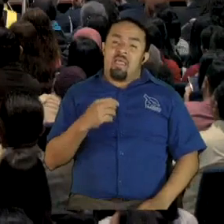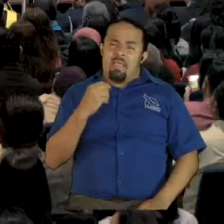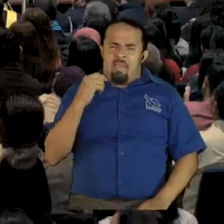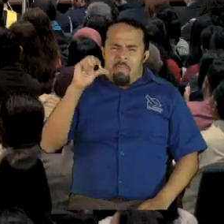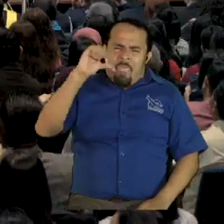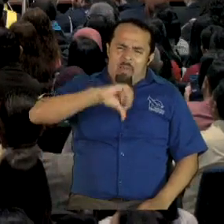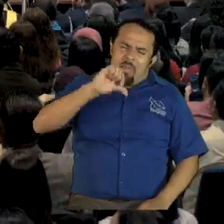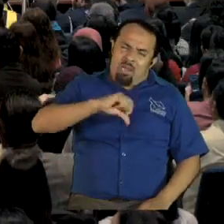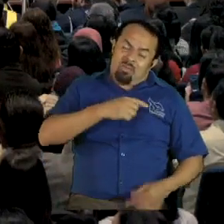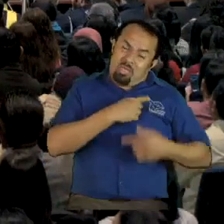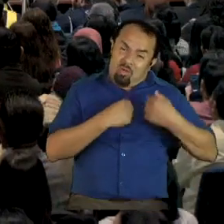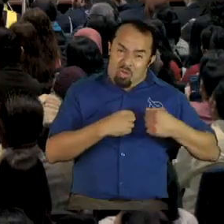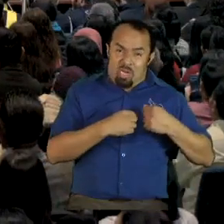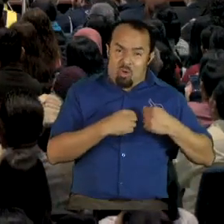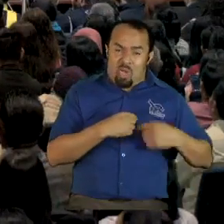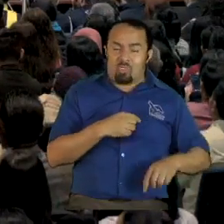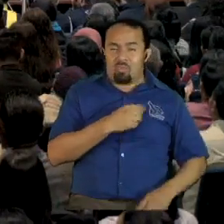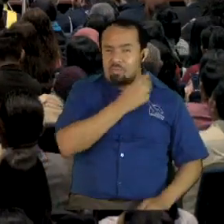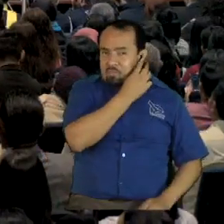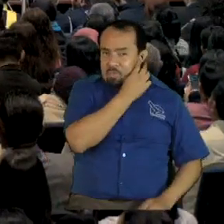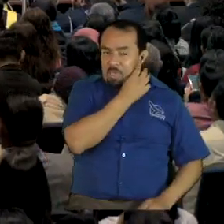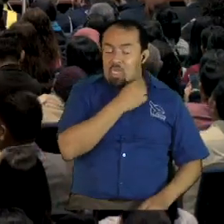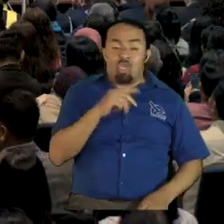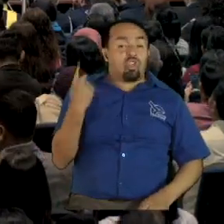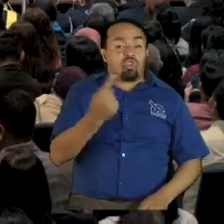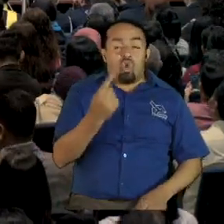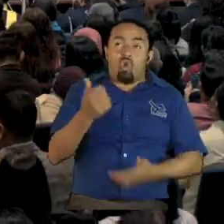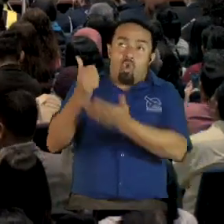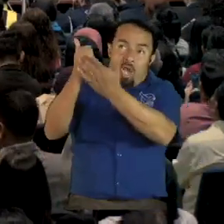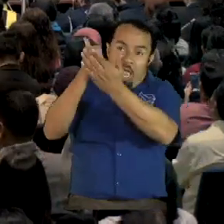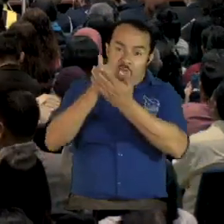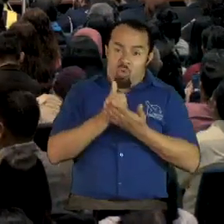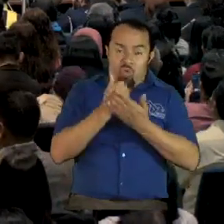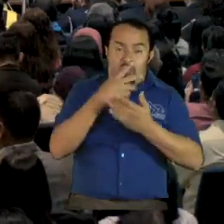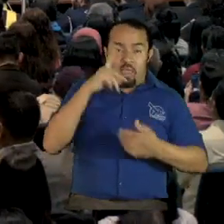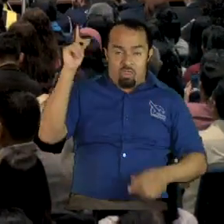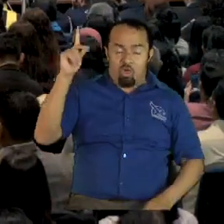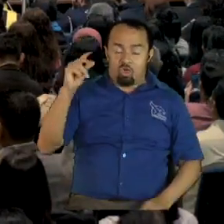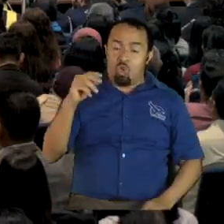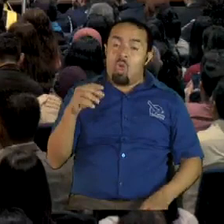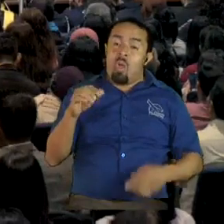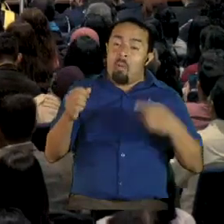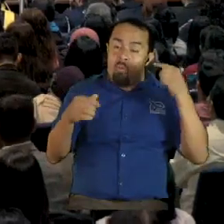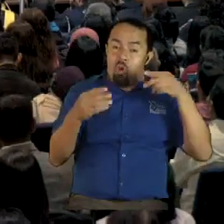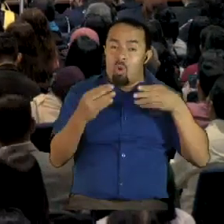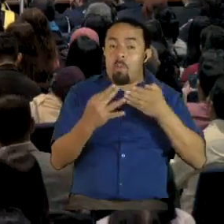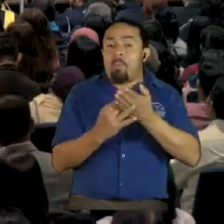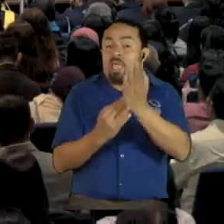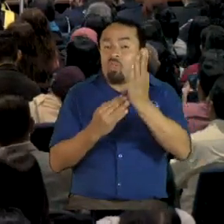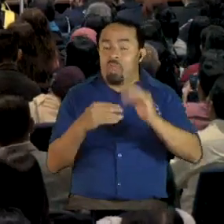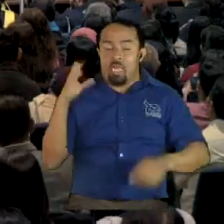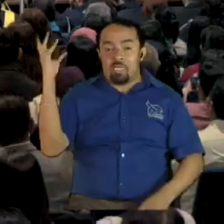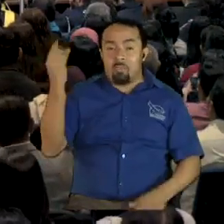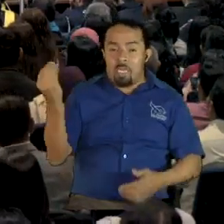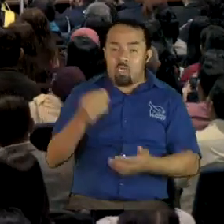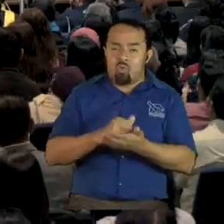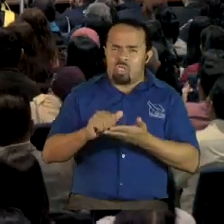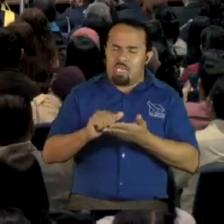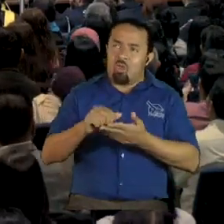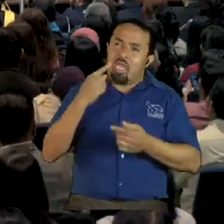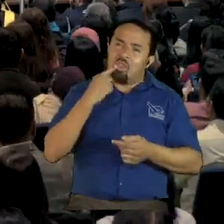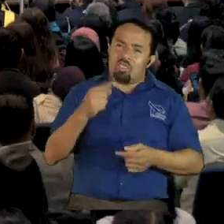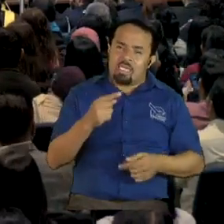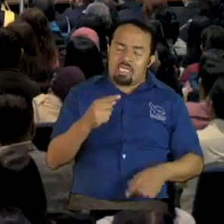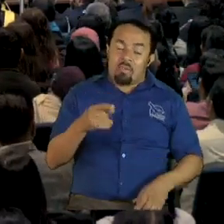A menos de que tengamos la ayuda de parte de Dios con su Espíritu Santo, que es el que nos convence de